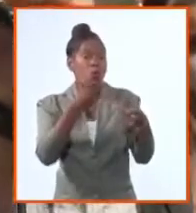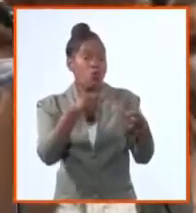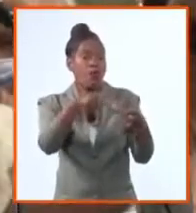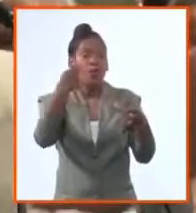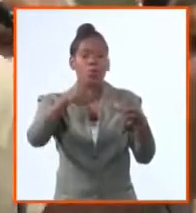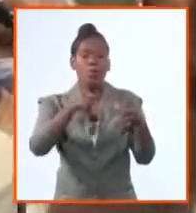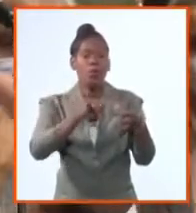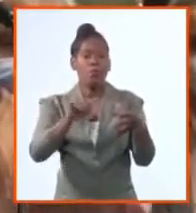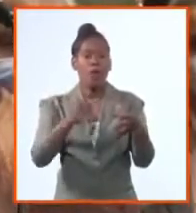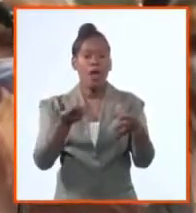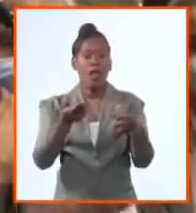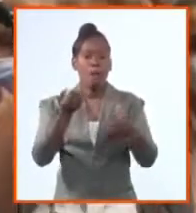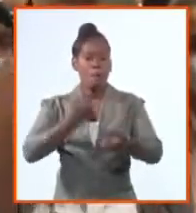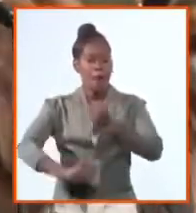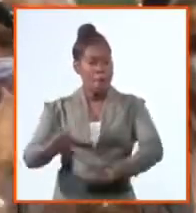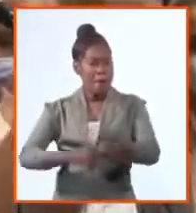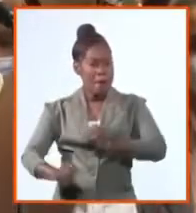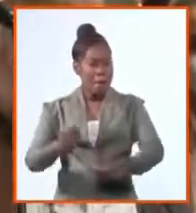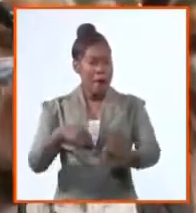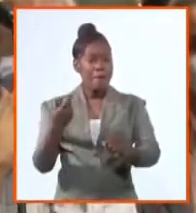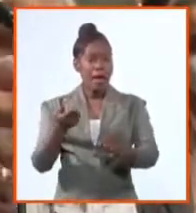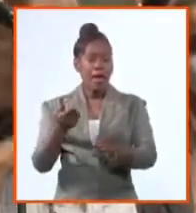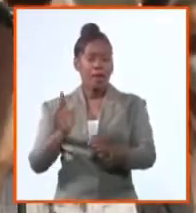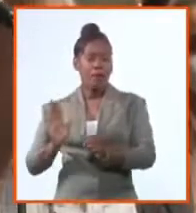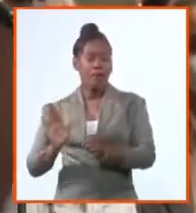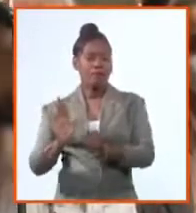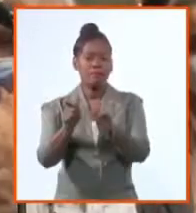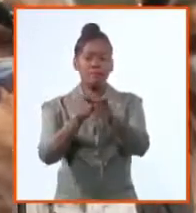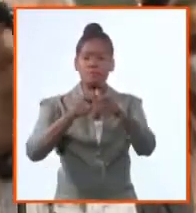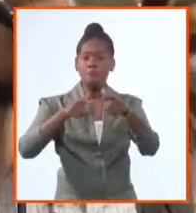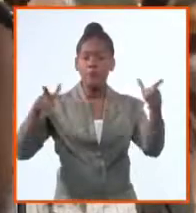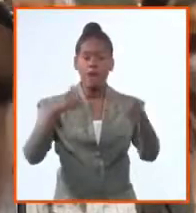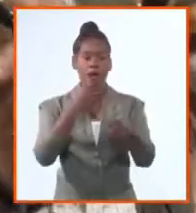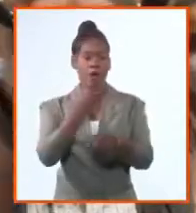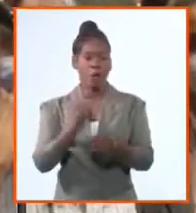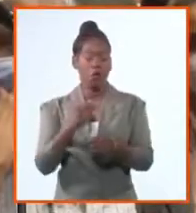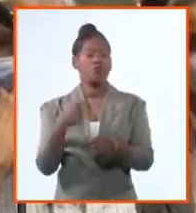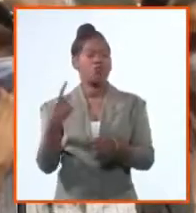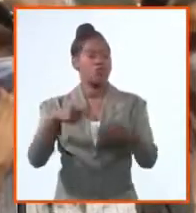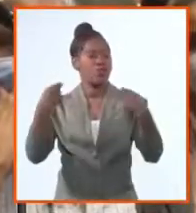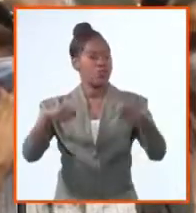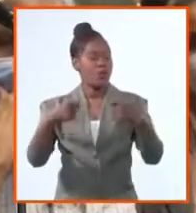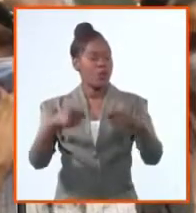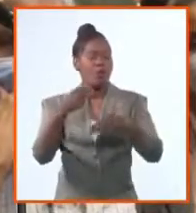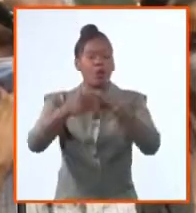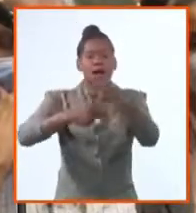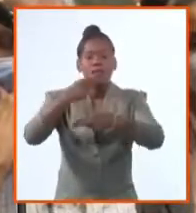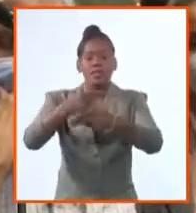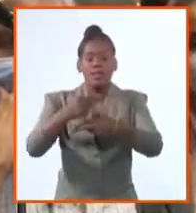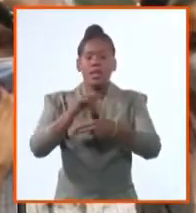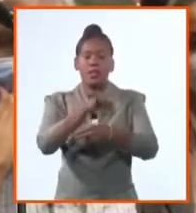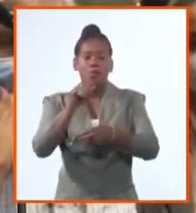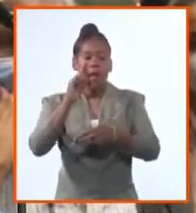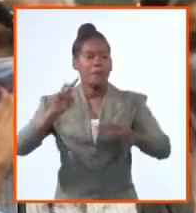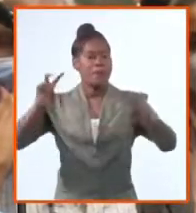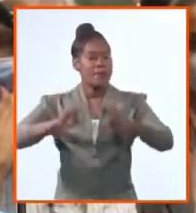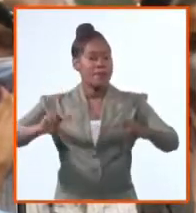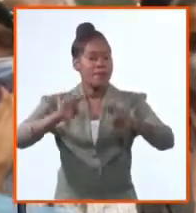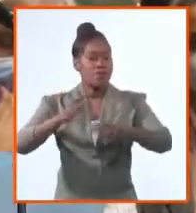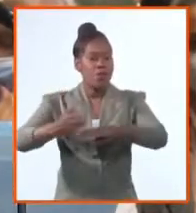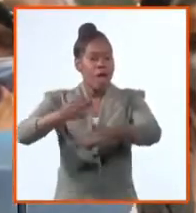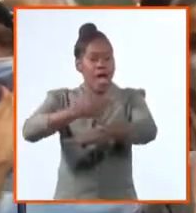2,1, pero vamos a seguir que tenemos que buscar. Pero tenemos que buscar otras políticas que garanticen la calidad de vida,